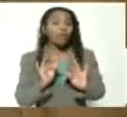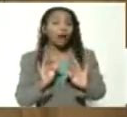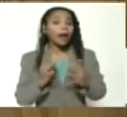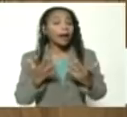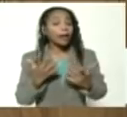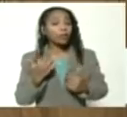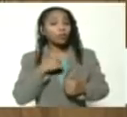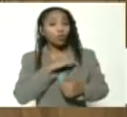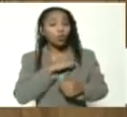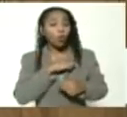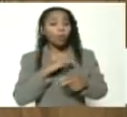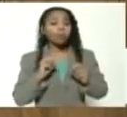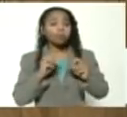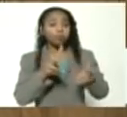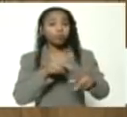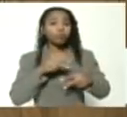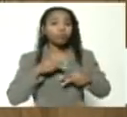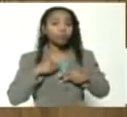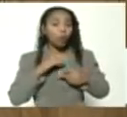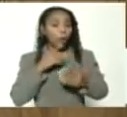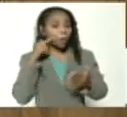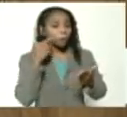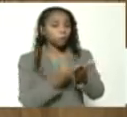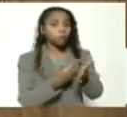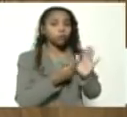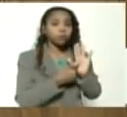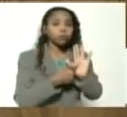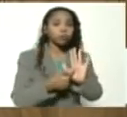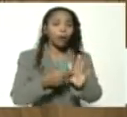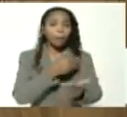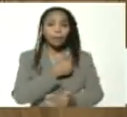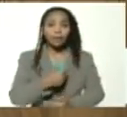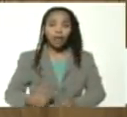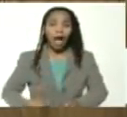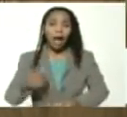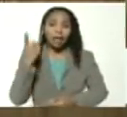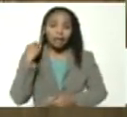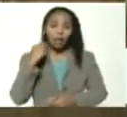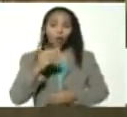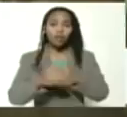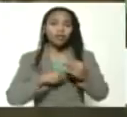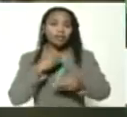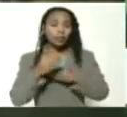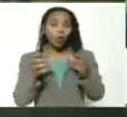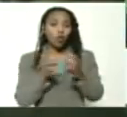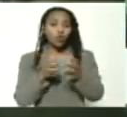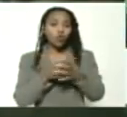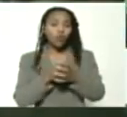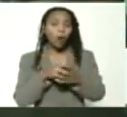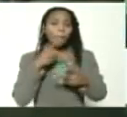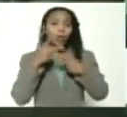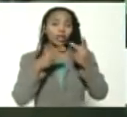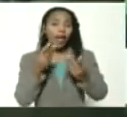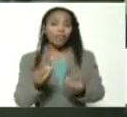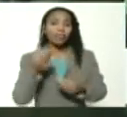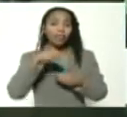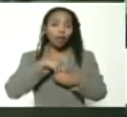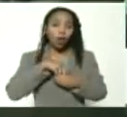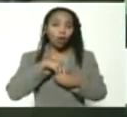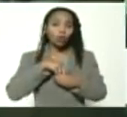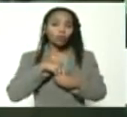hemos optado por presentar, ciudadano presidente, ayer lo hicimos ante la Comisión de Política Interior y se lo